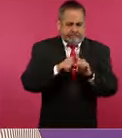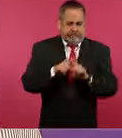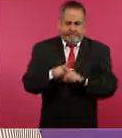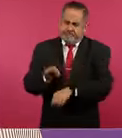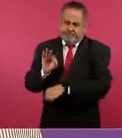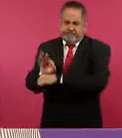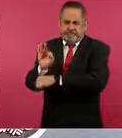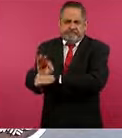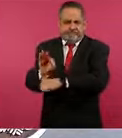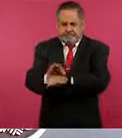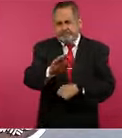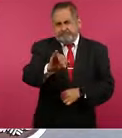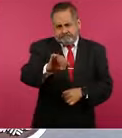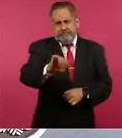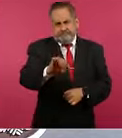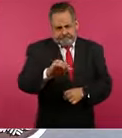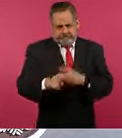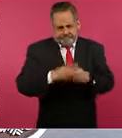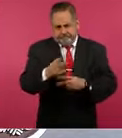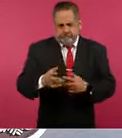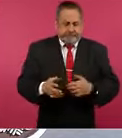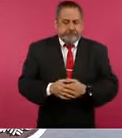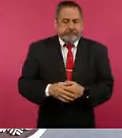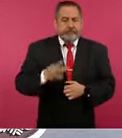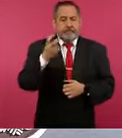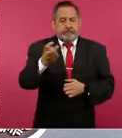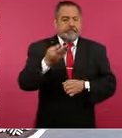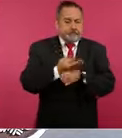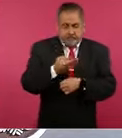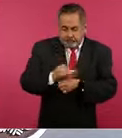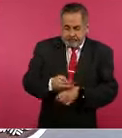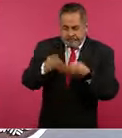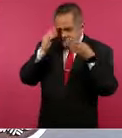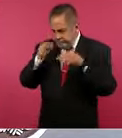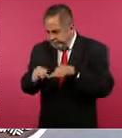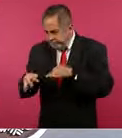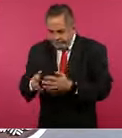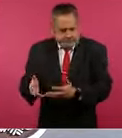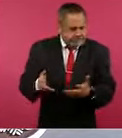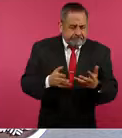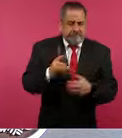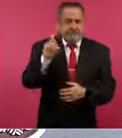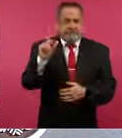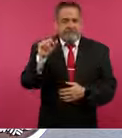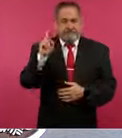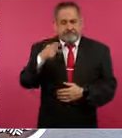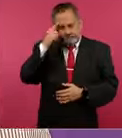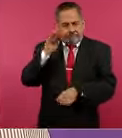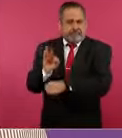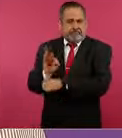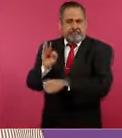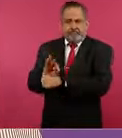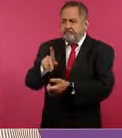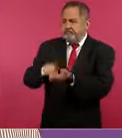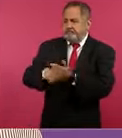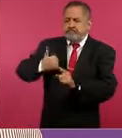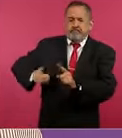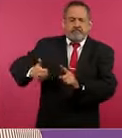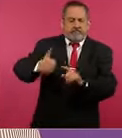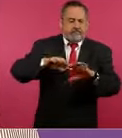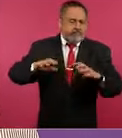popular. Por eso hay un trabajo, un plan para protegerlos y para